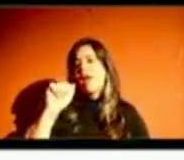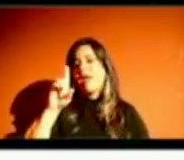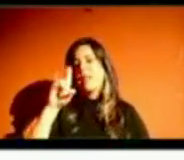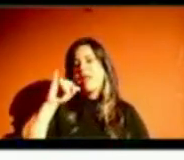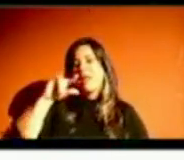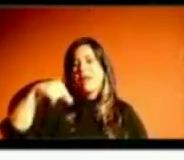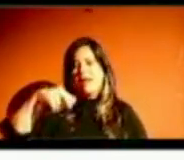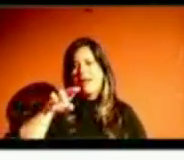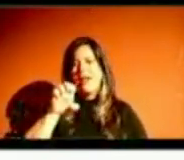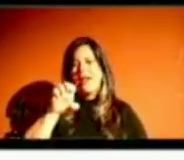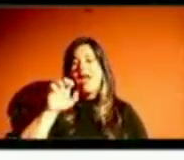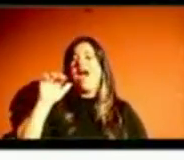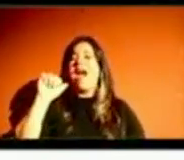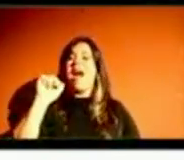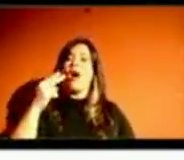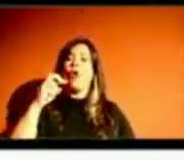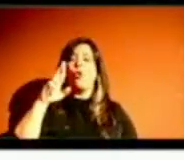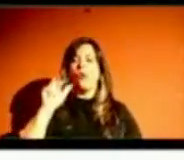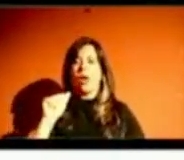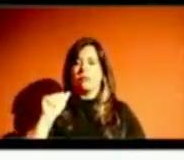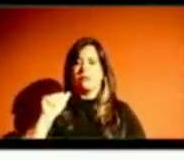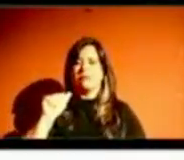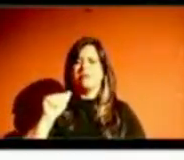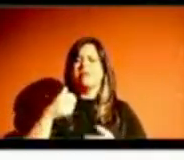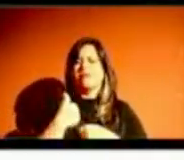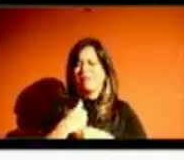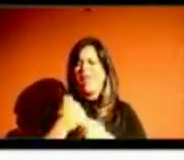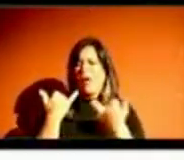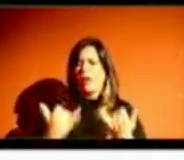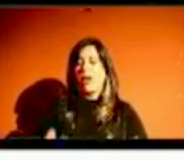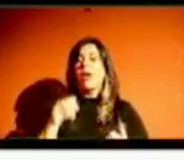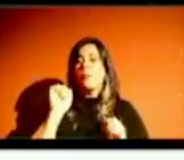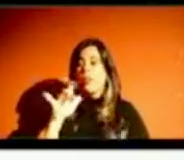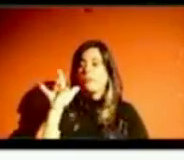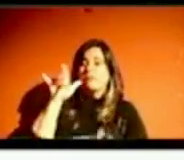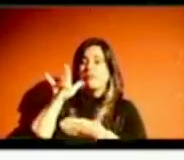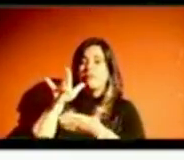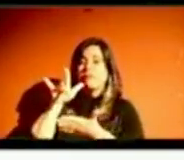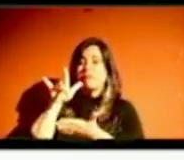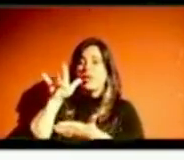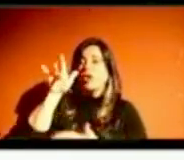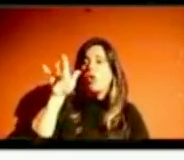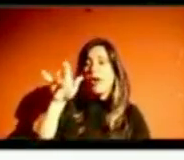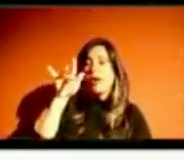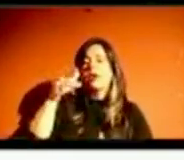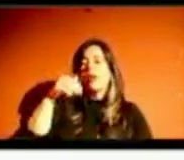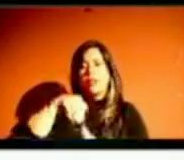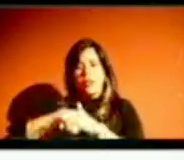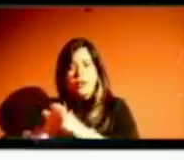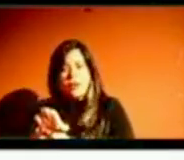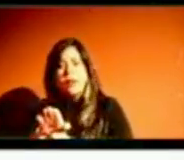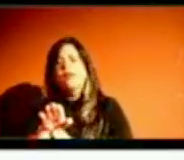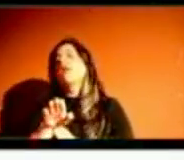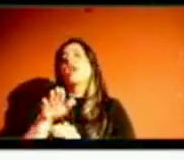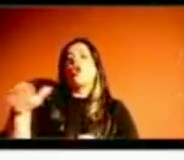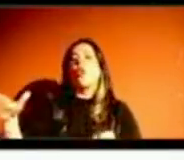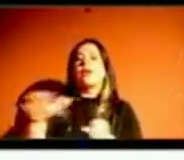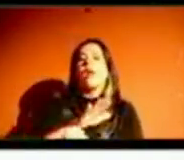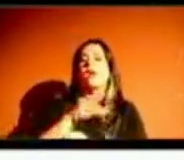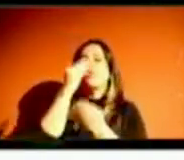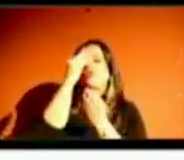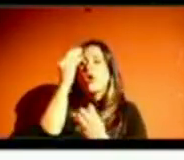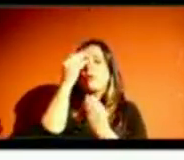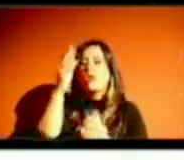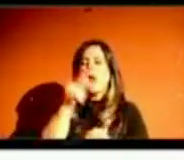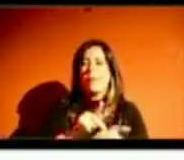Ahora. Y usted entonces va a poder seleccionar ese enlace y va a poder entonces completar la información